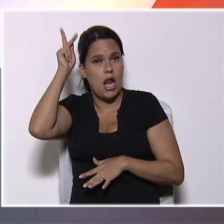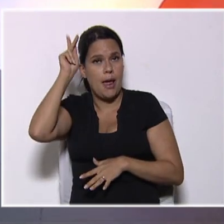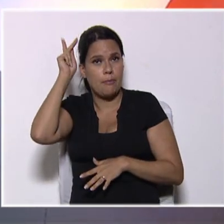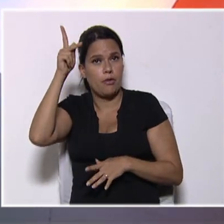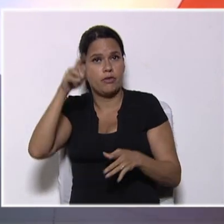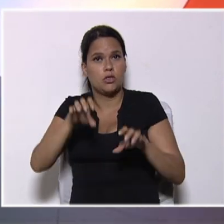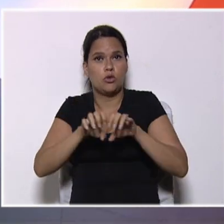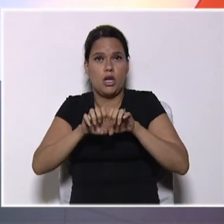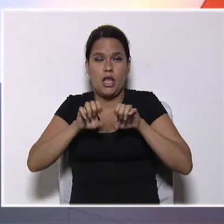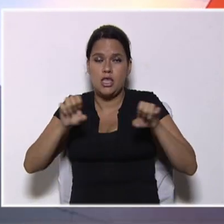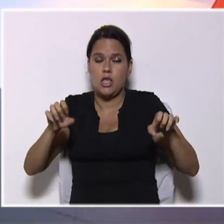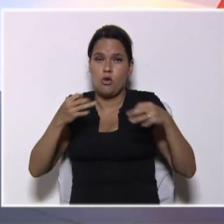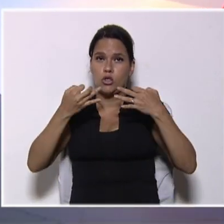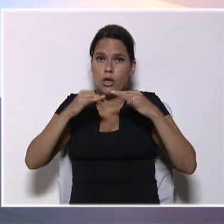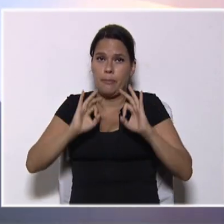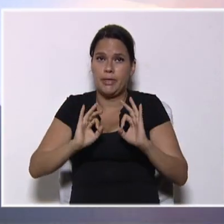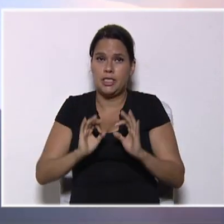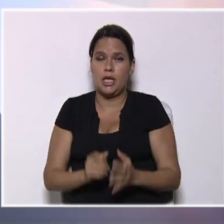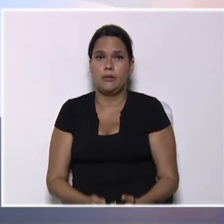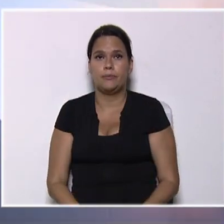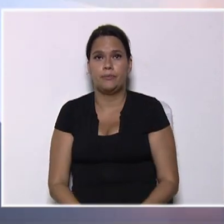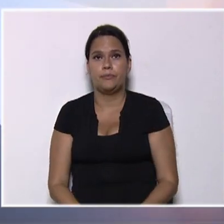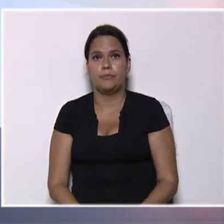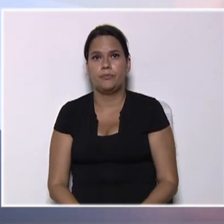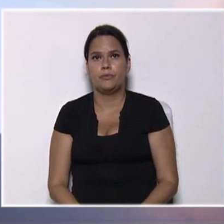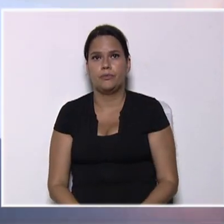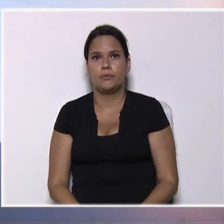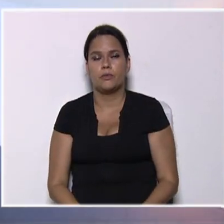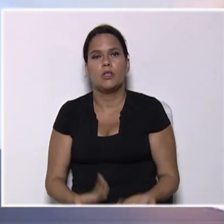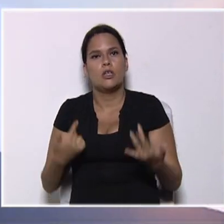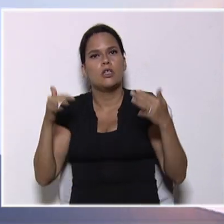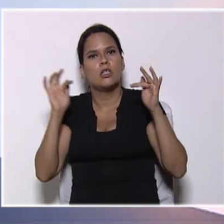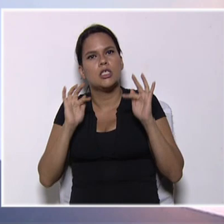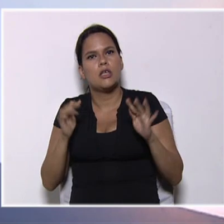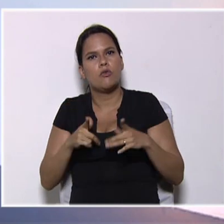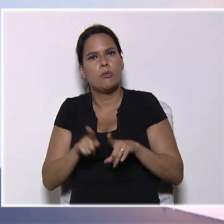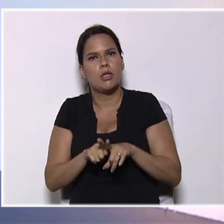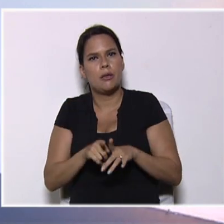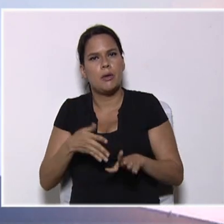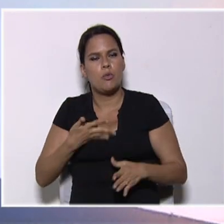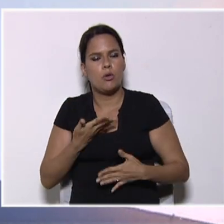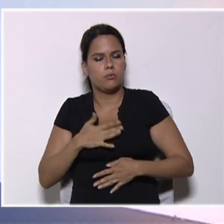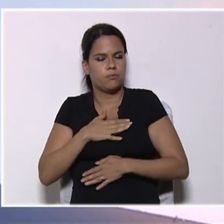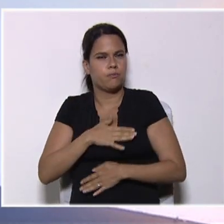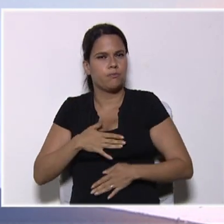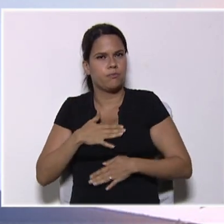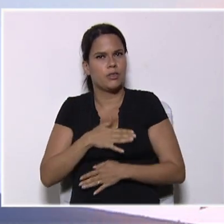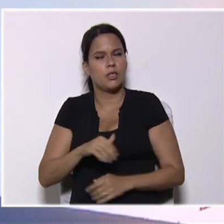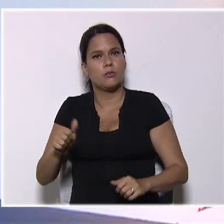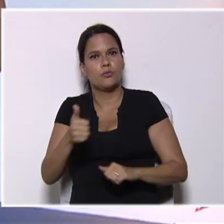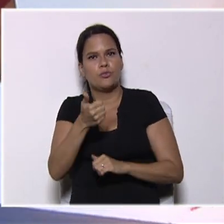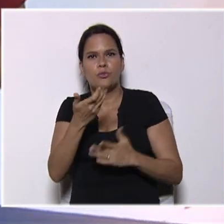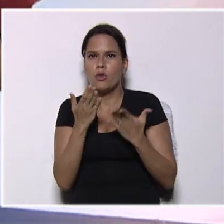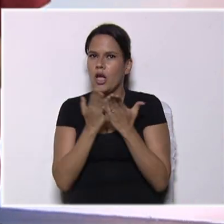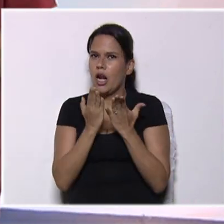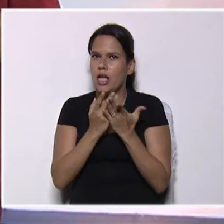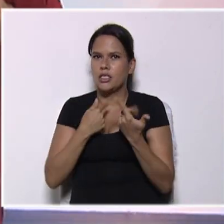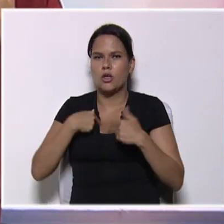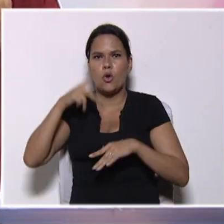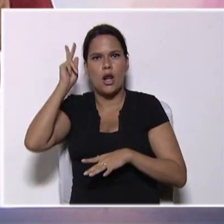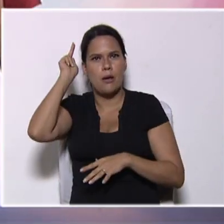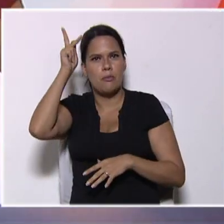Lilian Salazar en la modalidad de educación especial. De esa manera también pudimos disfrutar de una excelente clase con la